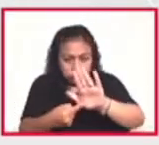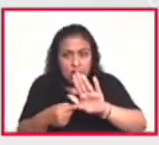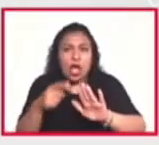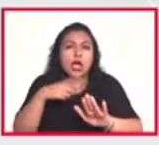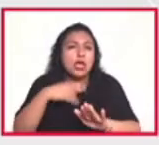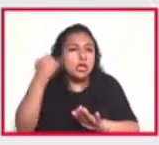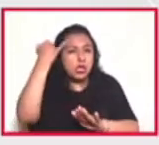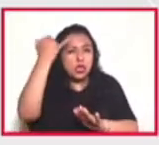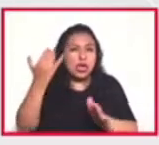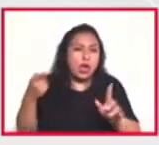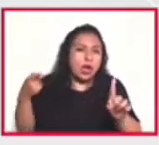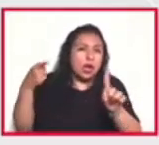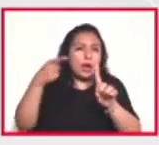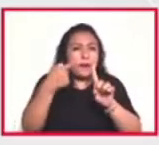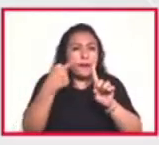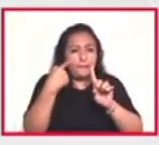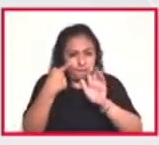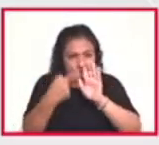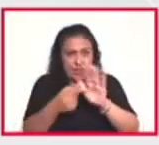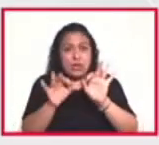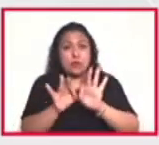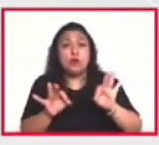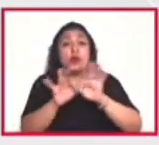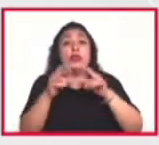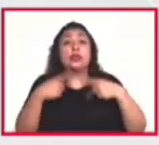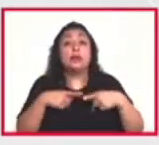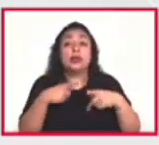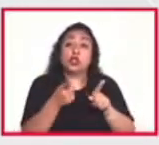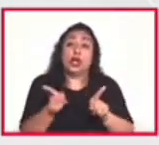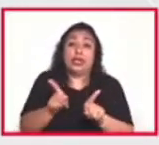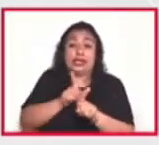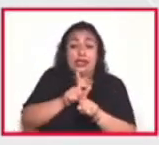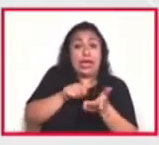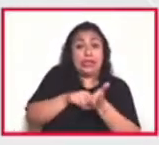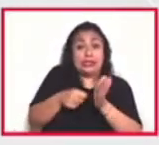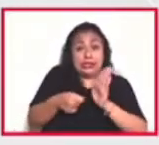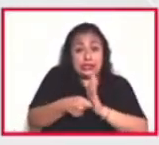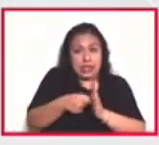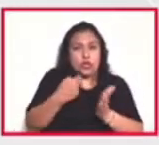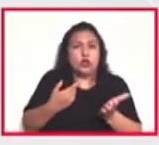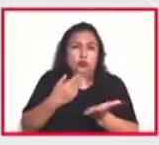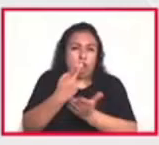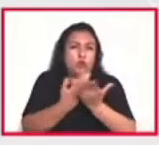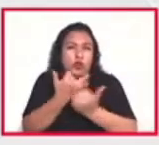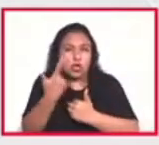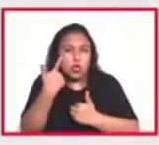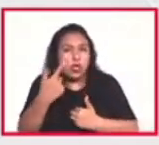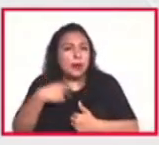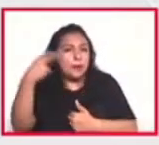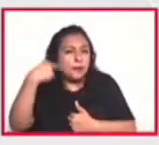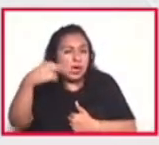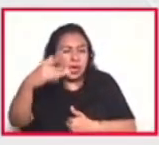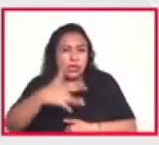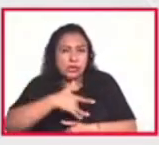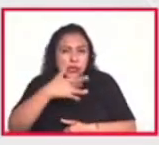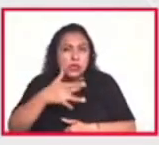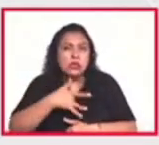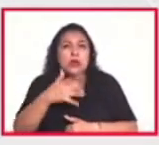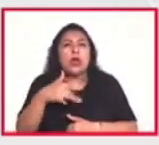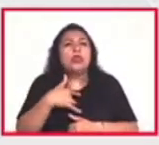de resaltar el papel de los técnicos tras bambalinas, el proyecto propone al espectador un viaje sensorial alrededor del